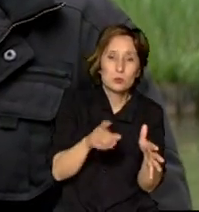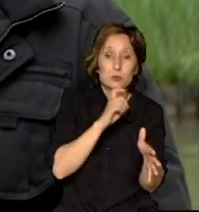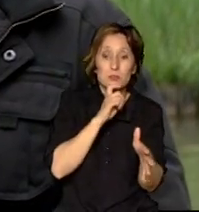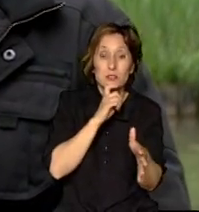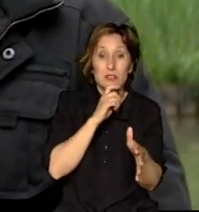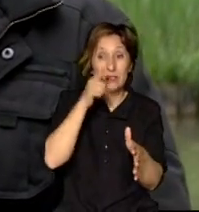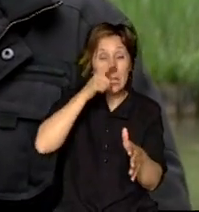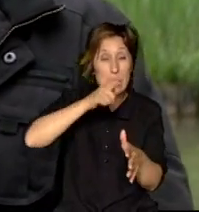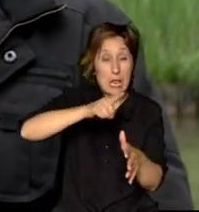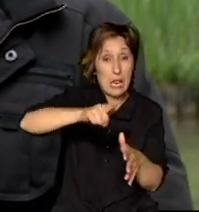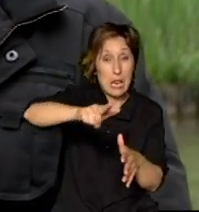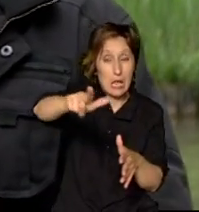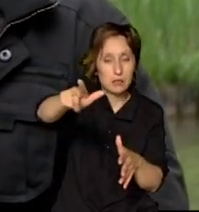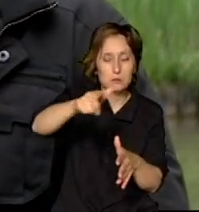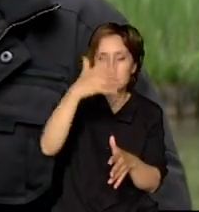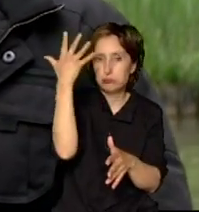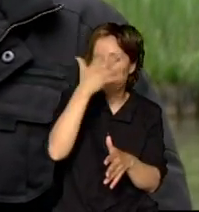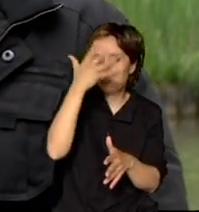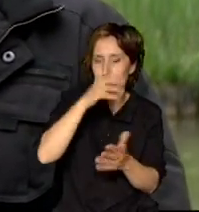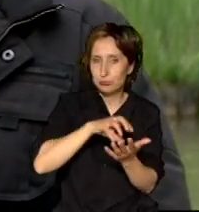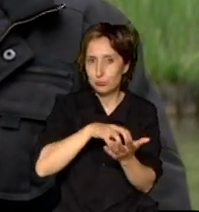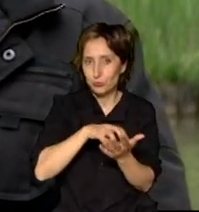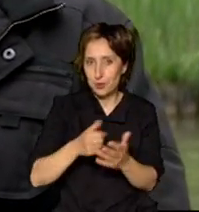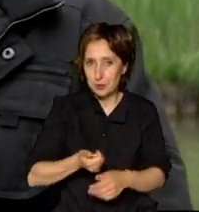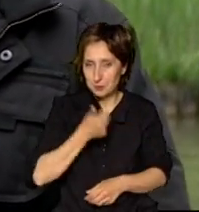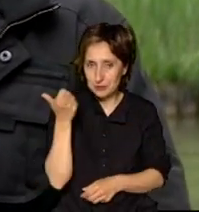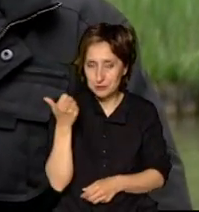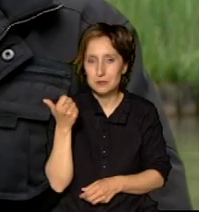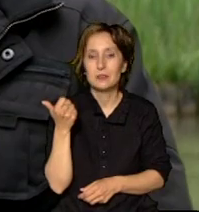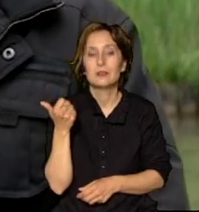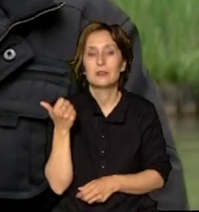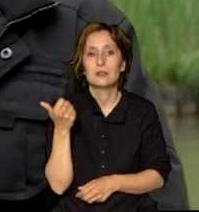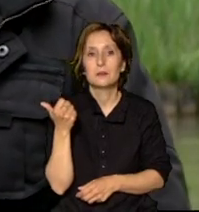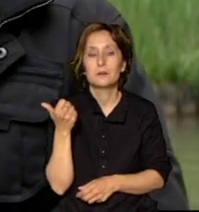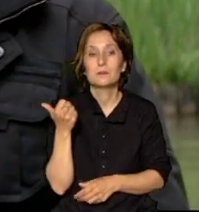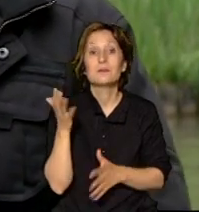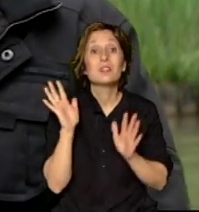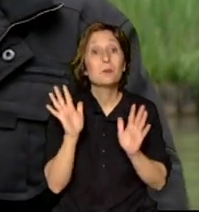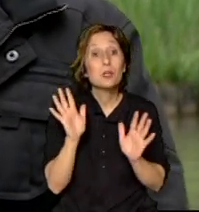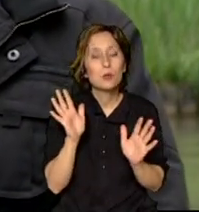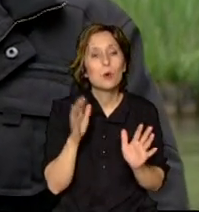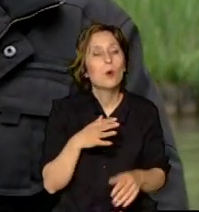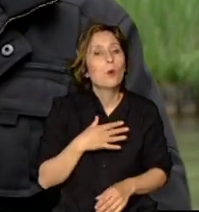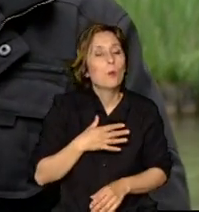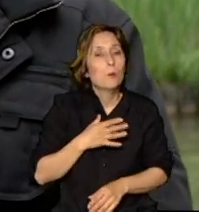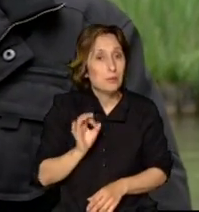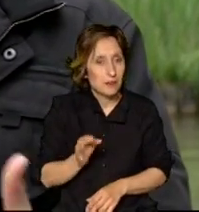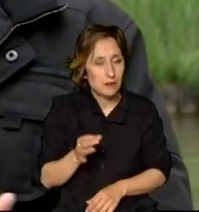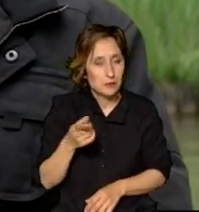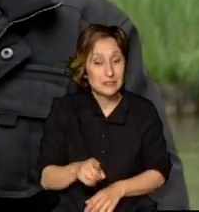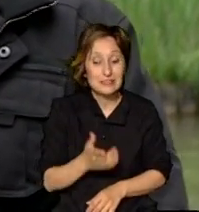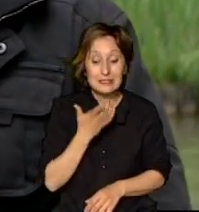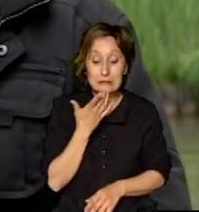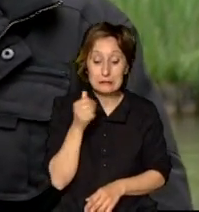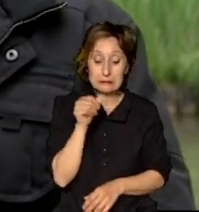nos alejemos en el tiempo, más difusa, más incertidumbre existe en esa tendencia, pero sí que es verdad que si estamos hablando de